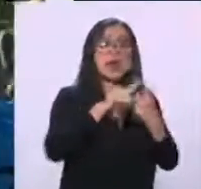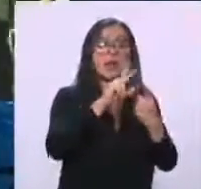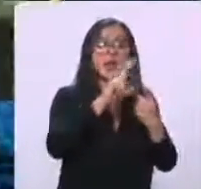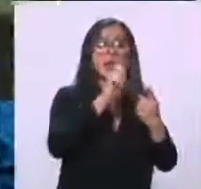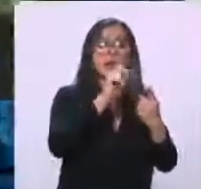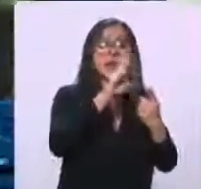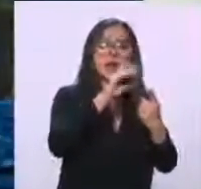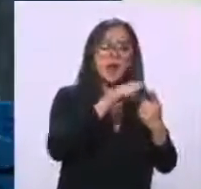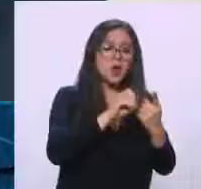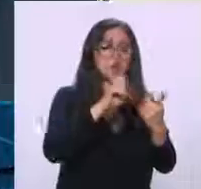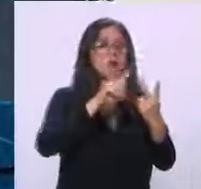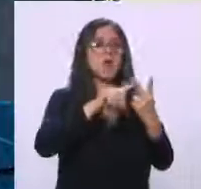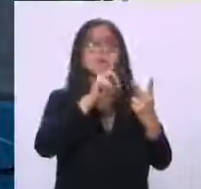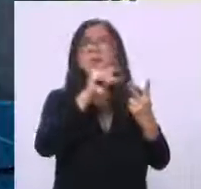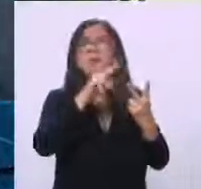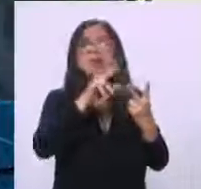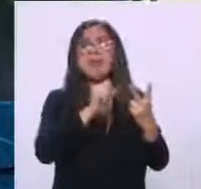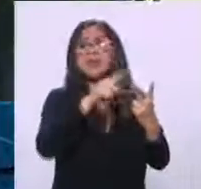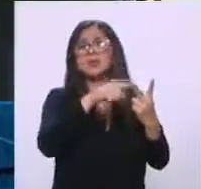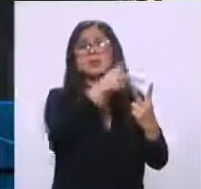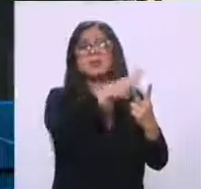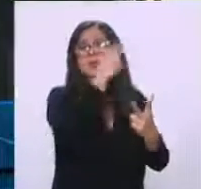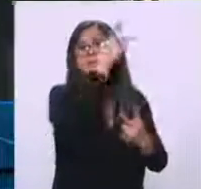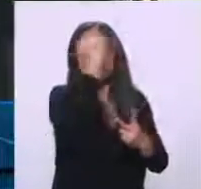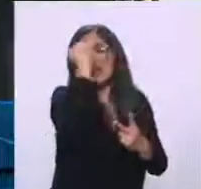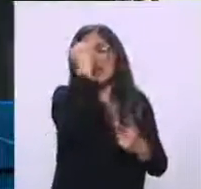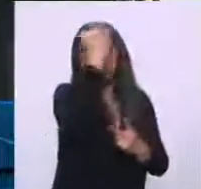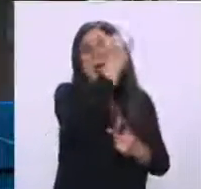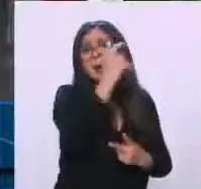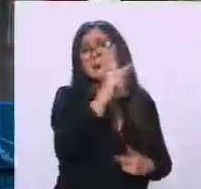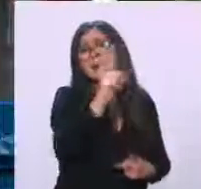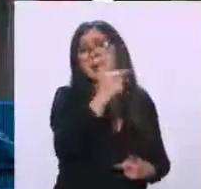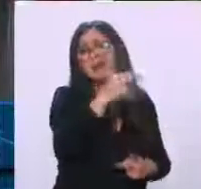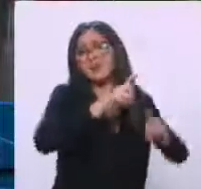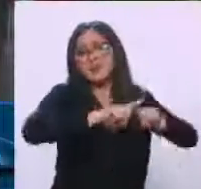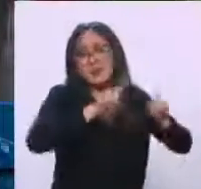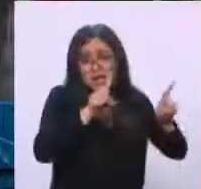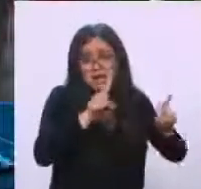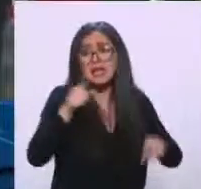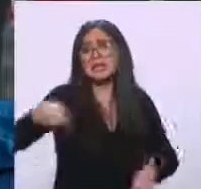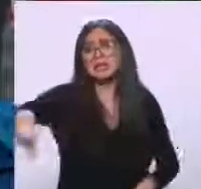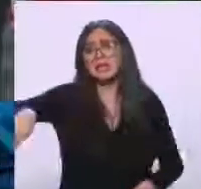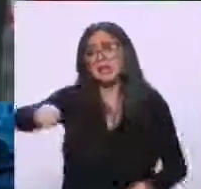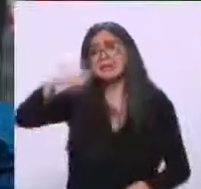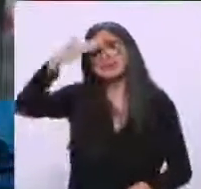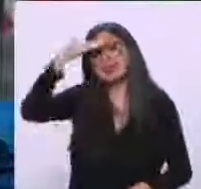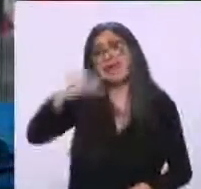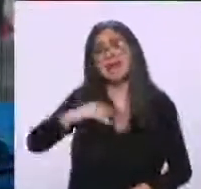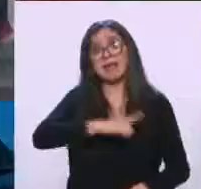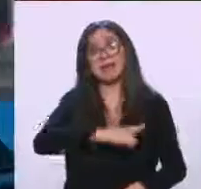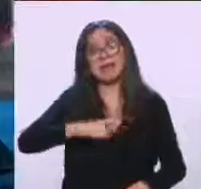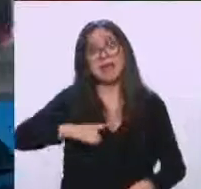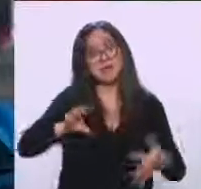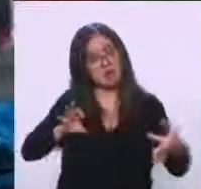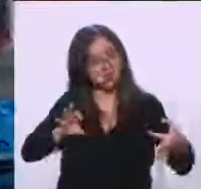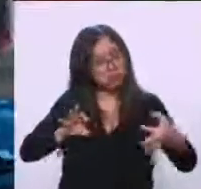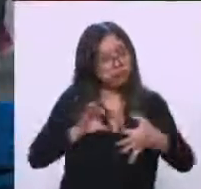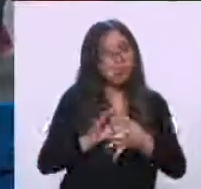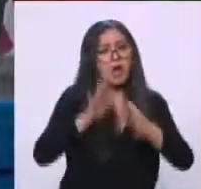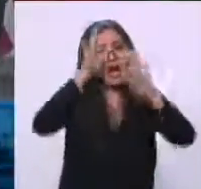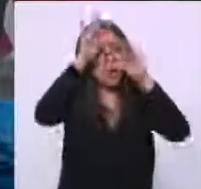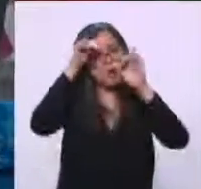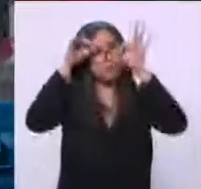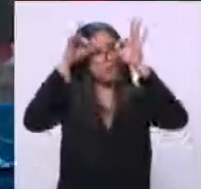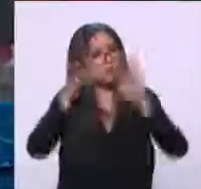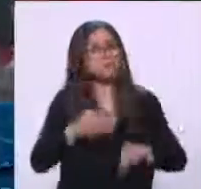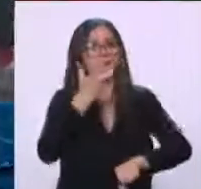son pragmáticos y ellos saben, igual que nosotros, que nos conviene tener una muy buena relación. El hecho de que esta posibilidad se